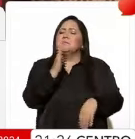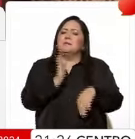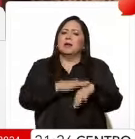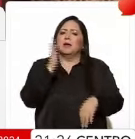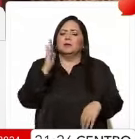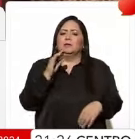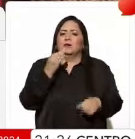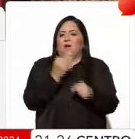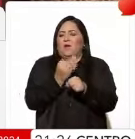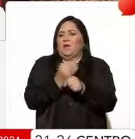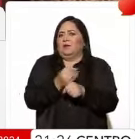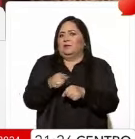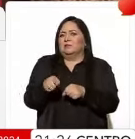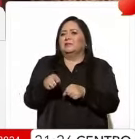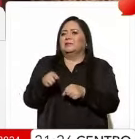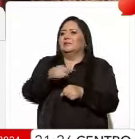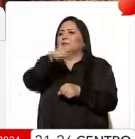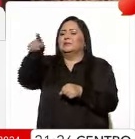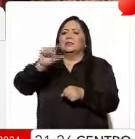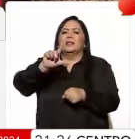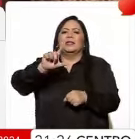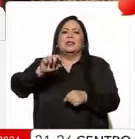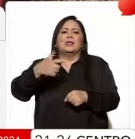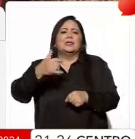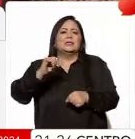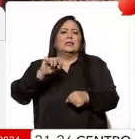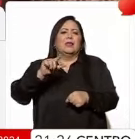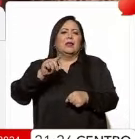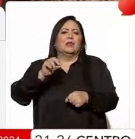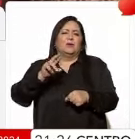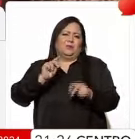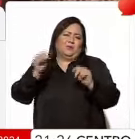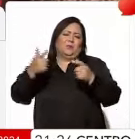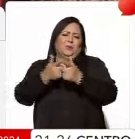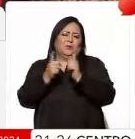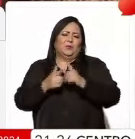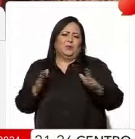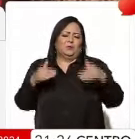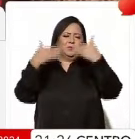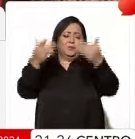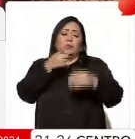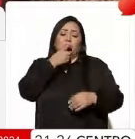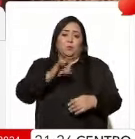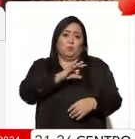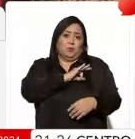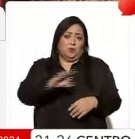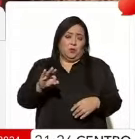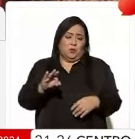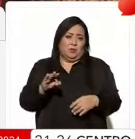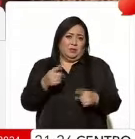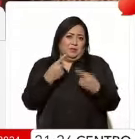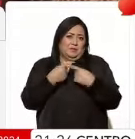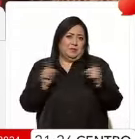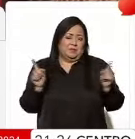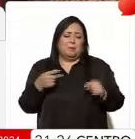con el foco puesto en aquellos legisladores de oposición que podrían hacer la